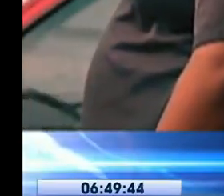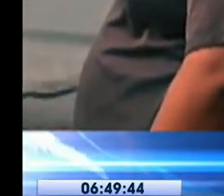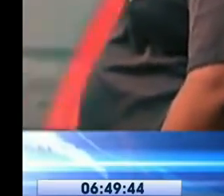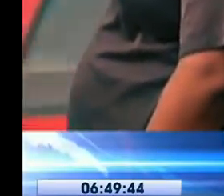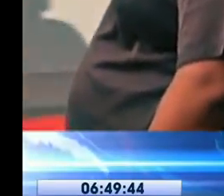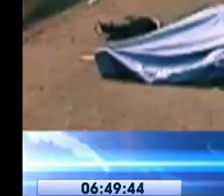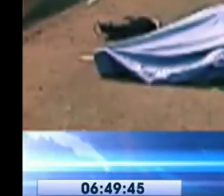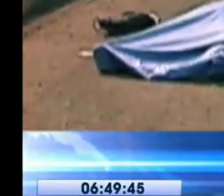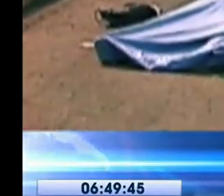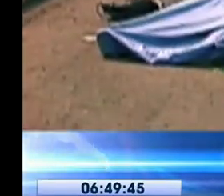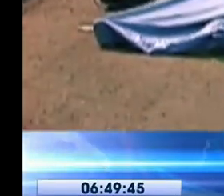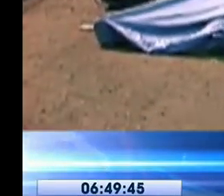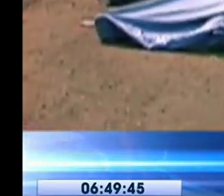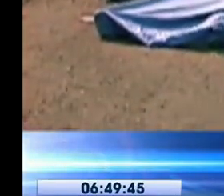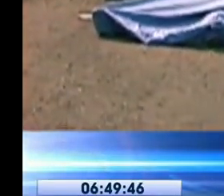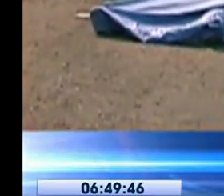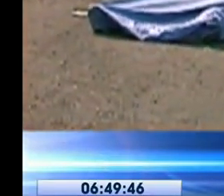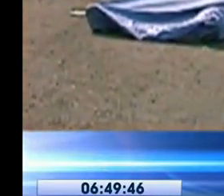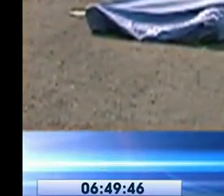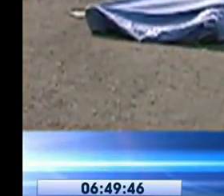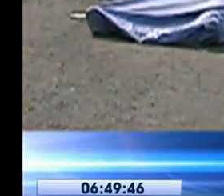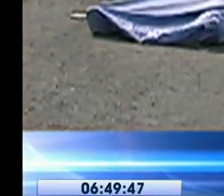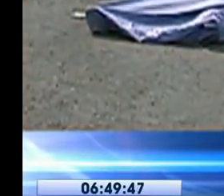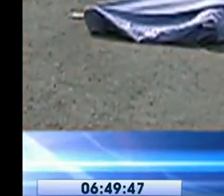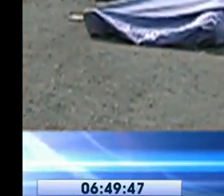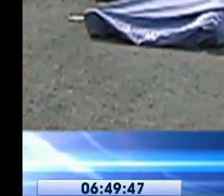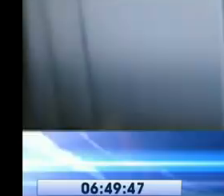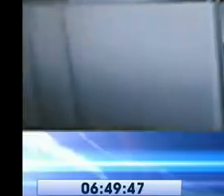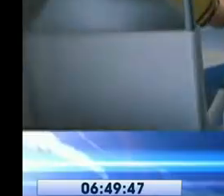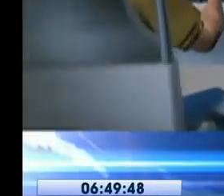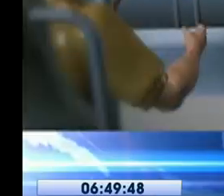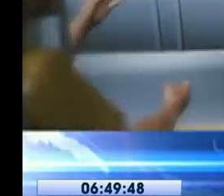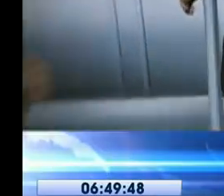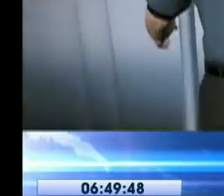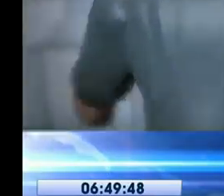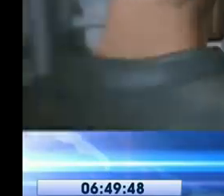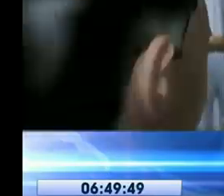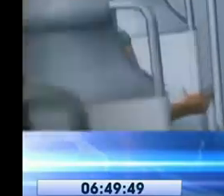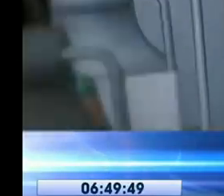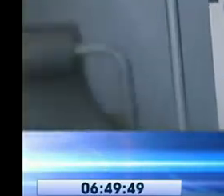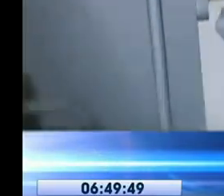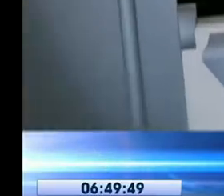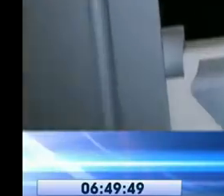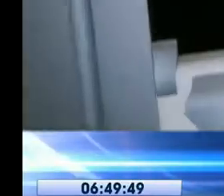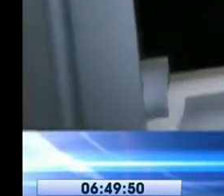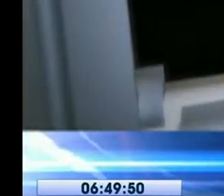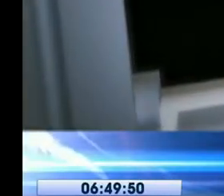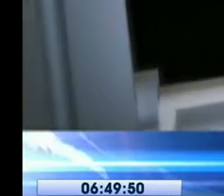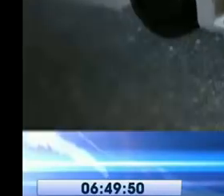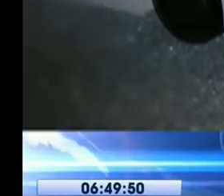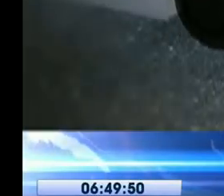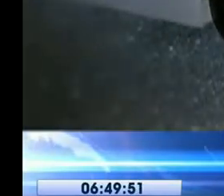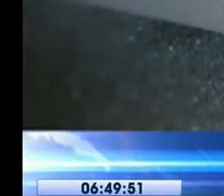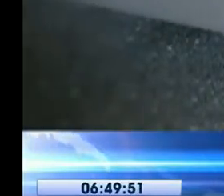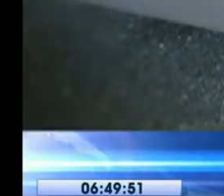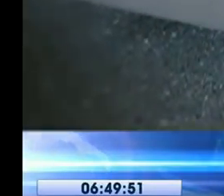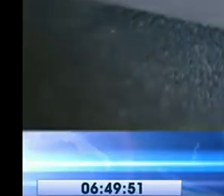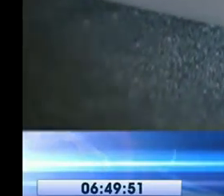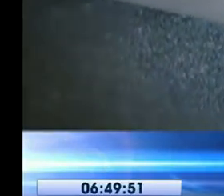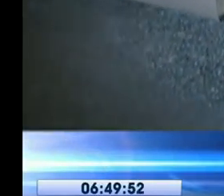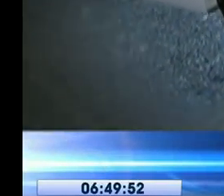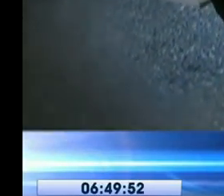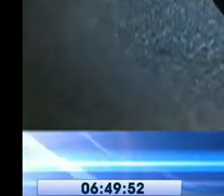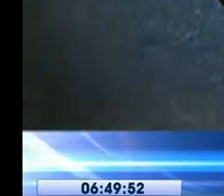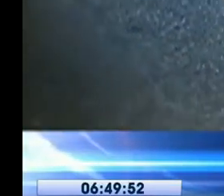Joven muere al ser aparentemente lanzado desde un bus en movimiento por delincuentes que asaltaban a los pasajeros. Un